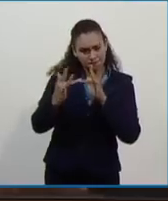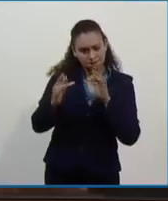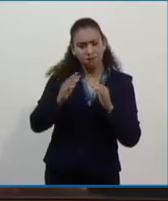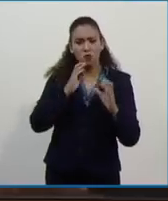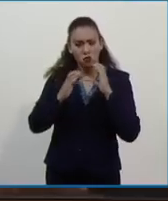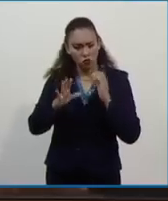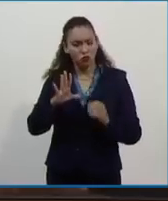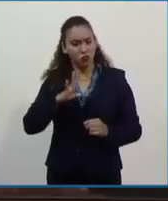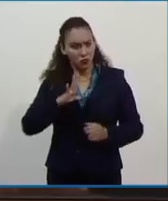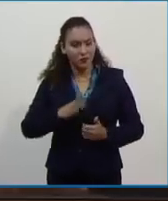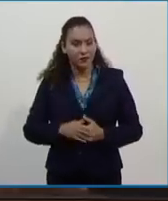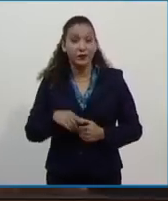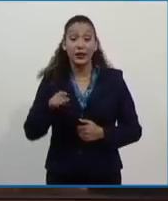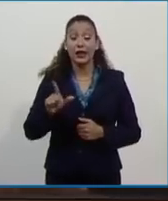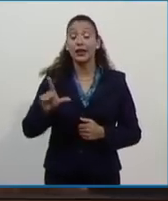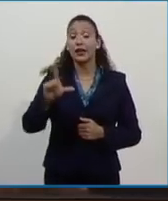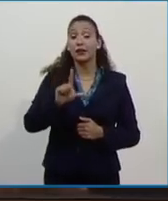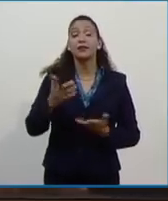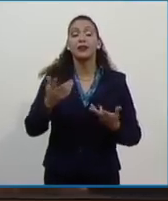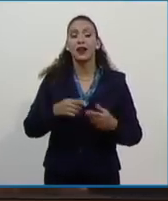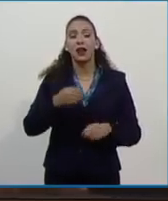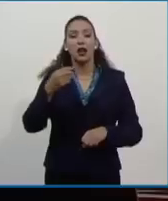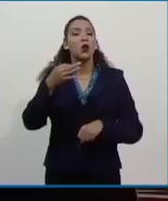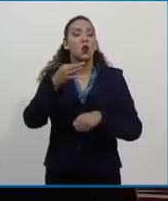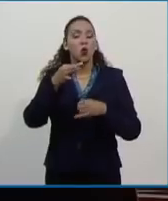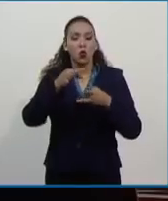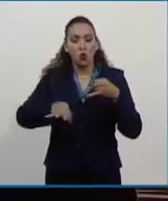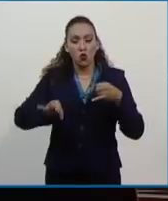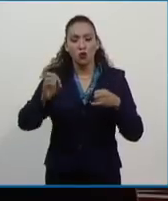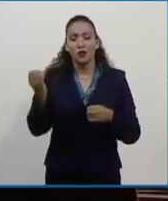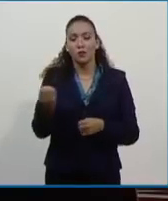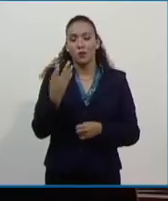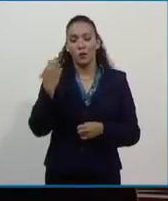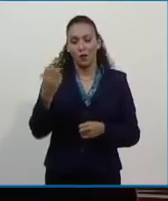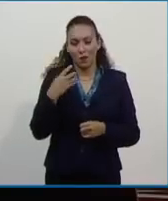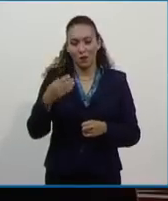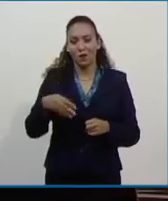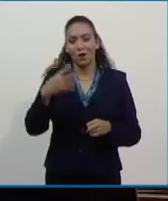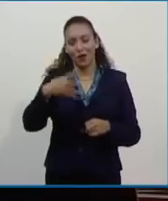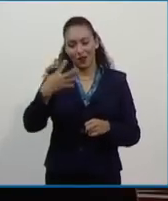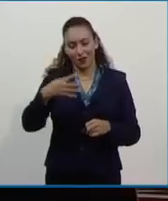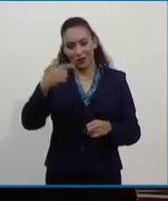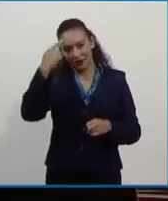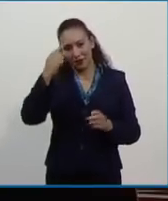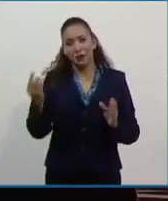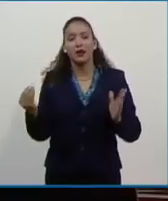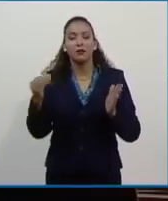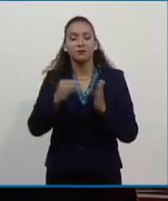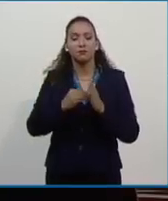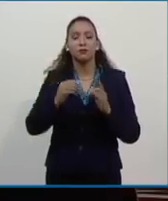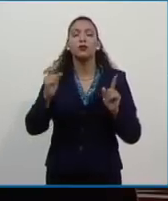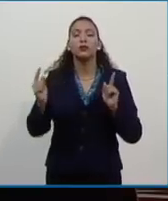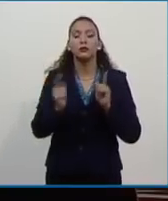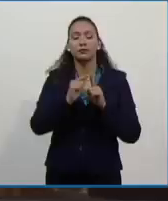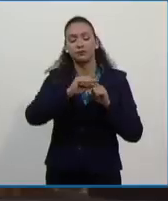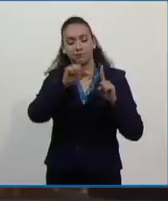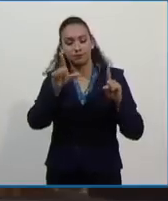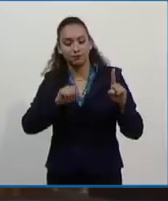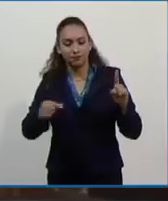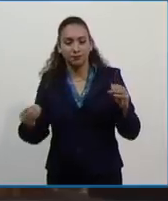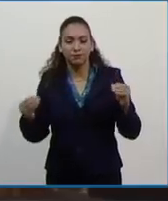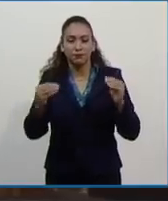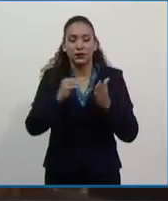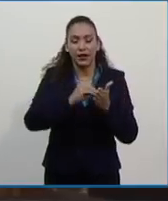Federal encabezará este lunes el último de los 14 foros del Encuentro Nacional para una Agenda de Seguridad y Justicia, el mayor esfuerzo